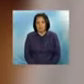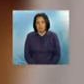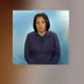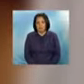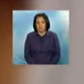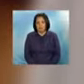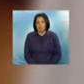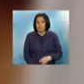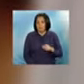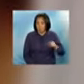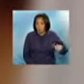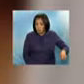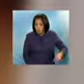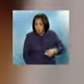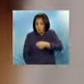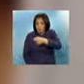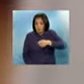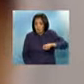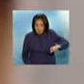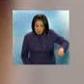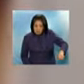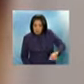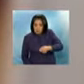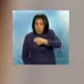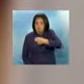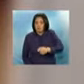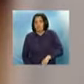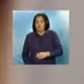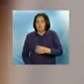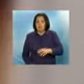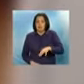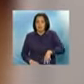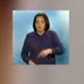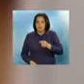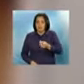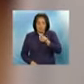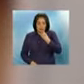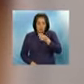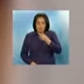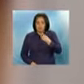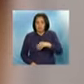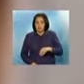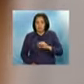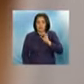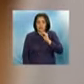Y una a una come las croquetas que la niña le da.